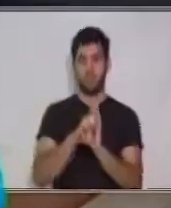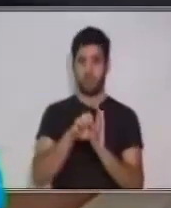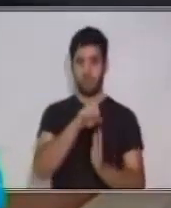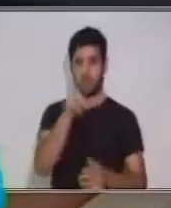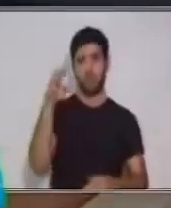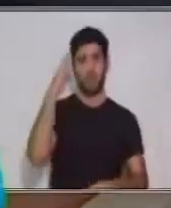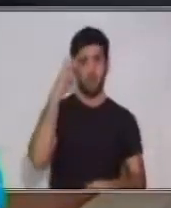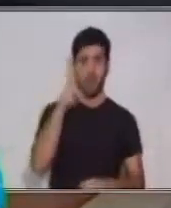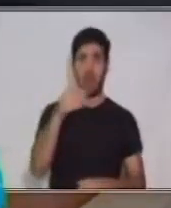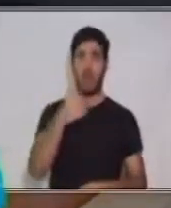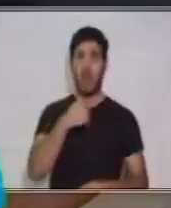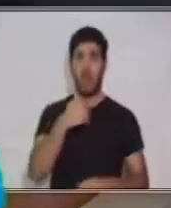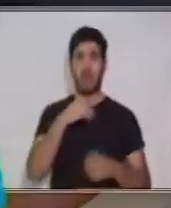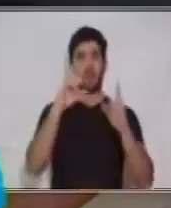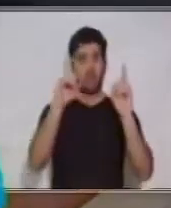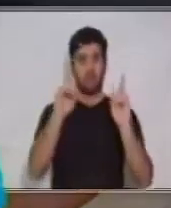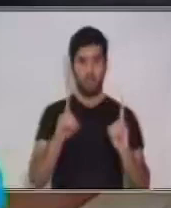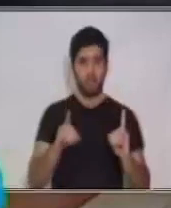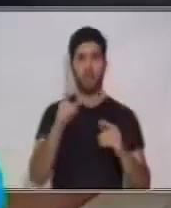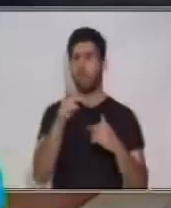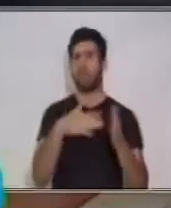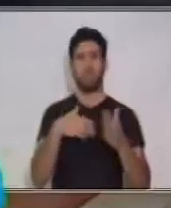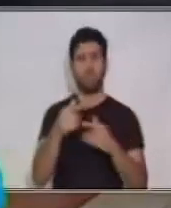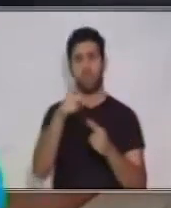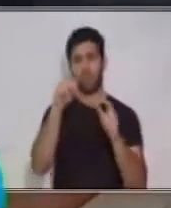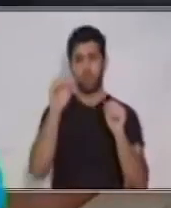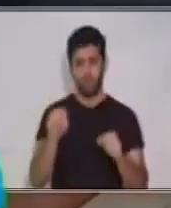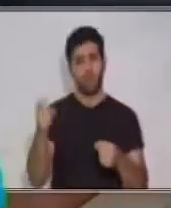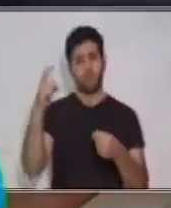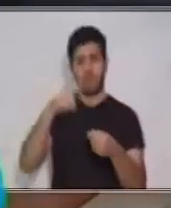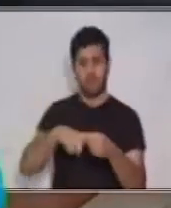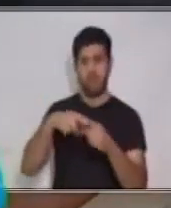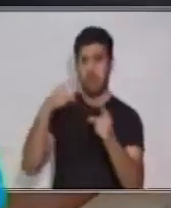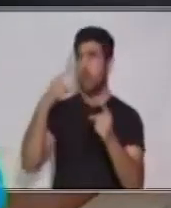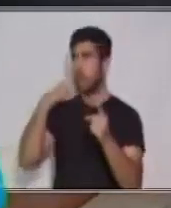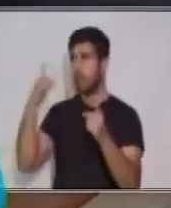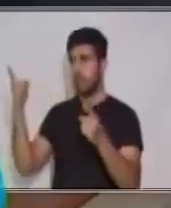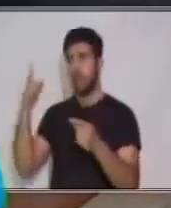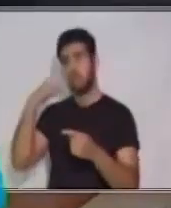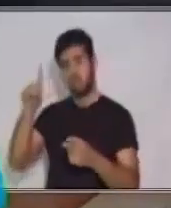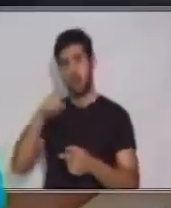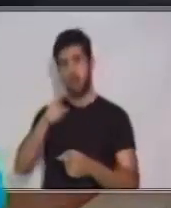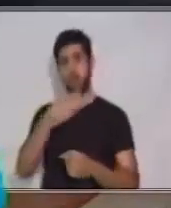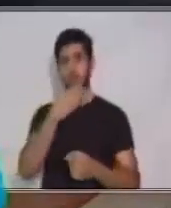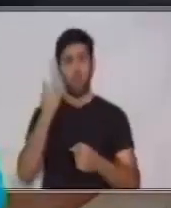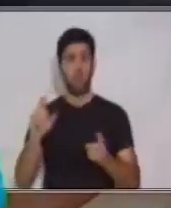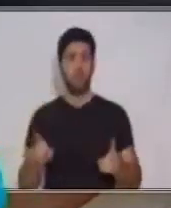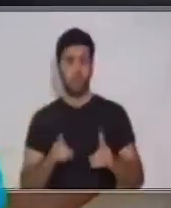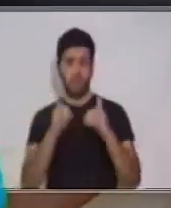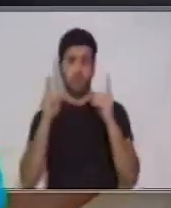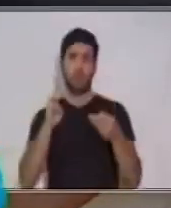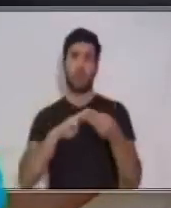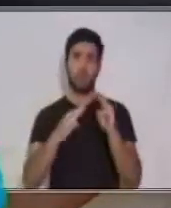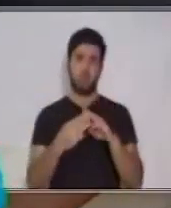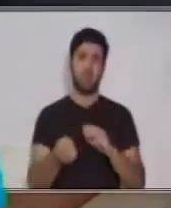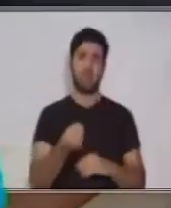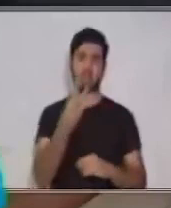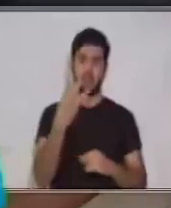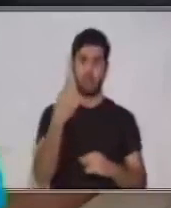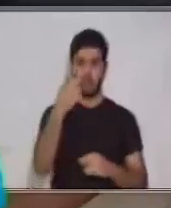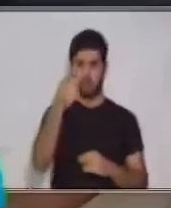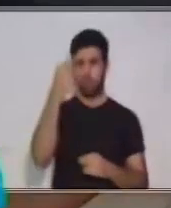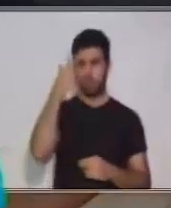con discapacidad, este tema les ayudará a ejercitar habilidades y destrezas como la atención, la